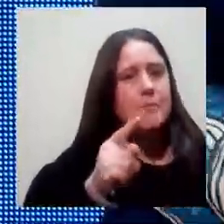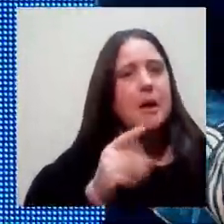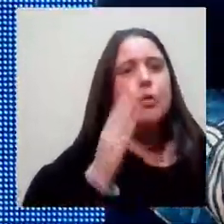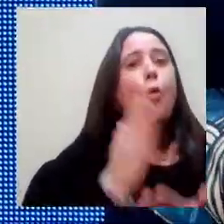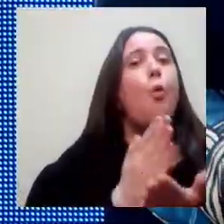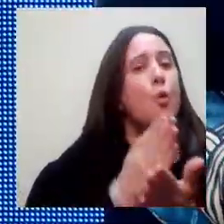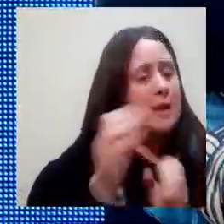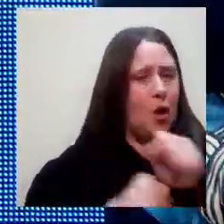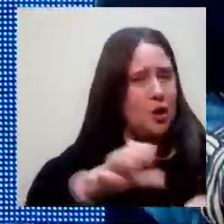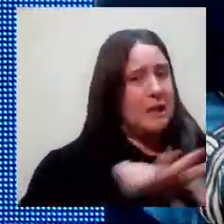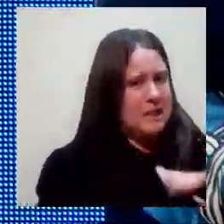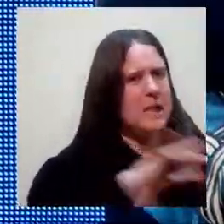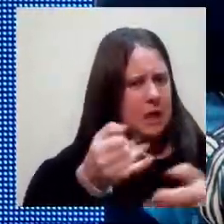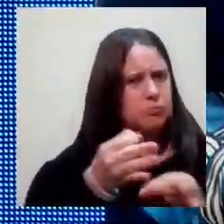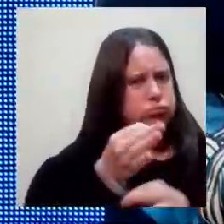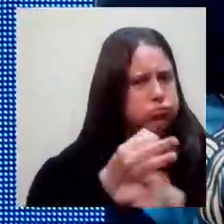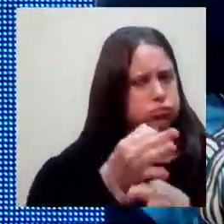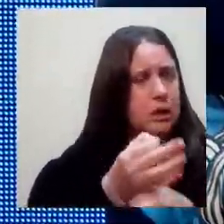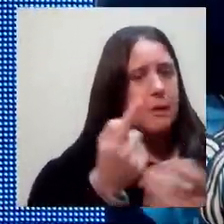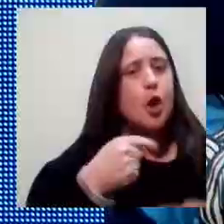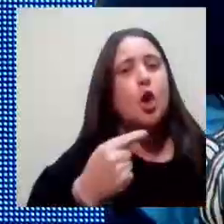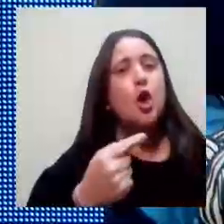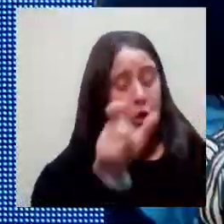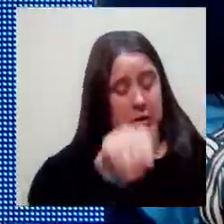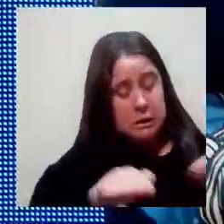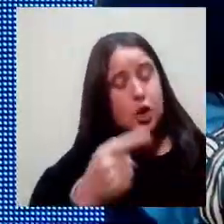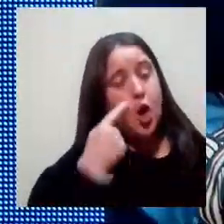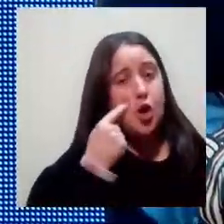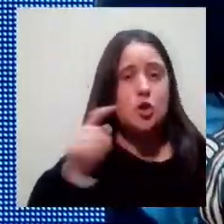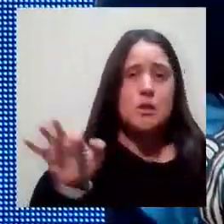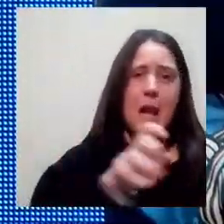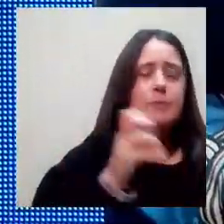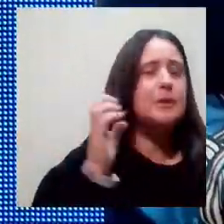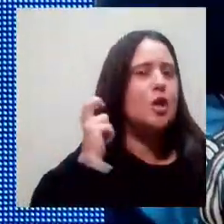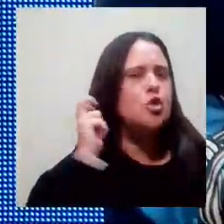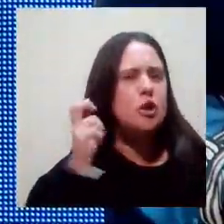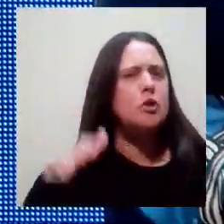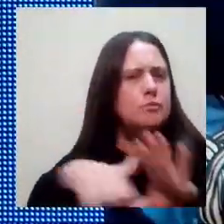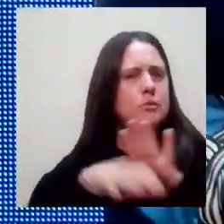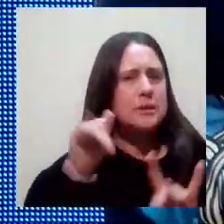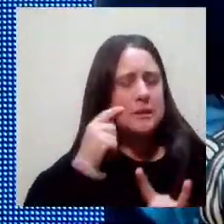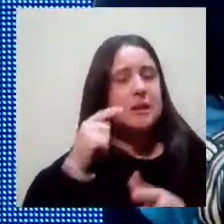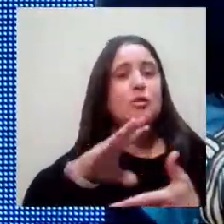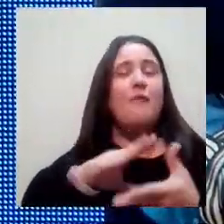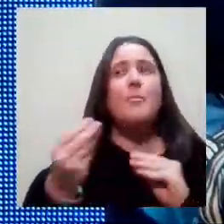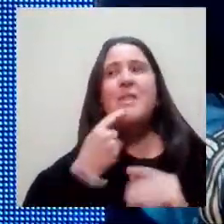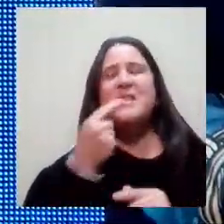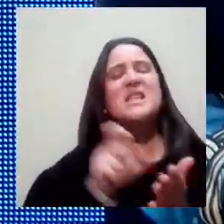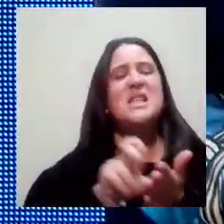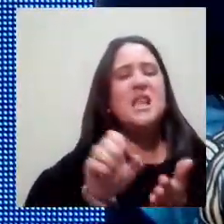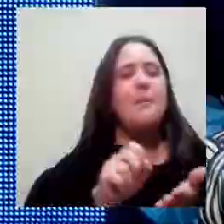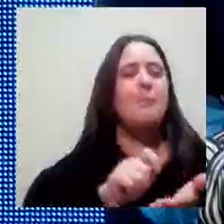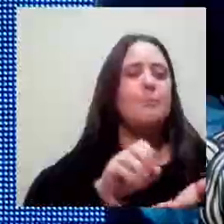¿Sí? ¿Y qué pasa? Que los niños conocen los sonidos de las letras. En un sistema de escritura que llamamos transparente, como decía Teca, eso quiere decir es